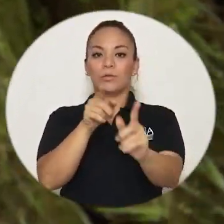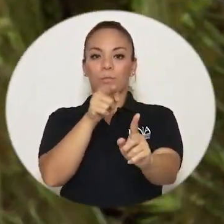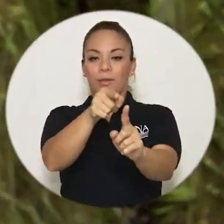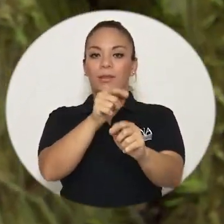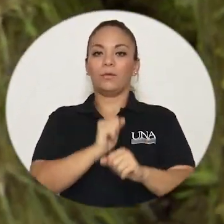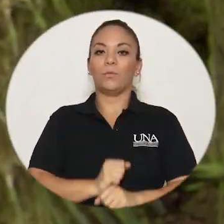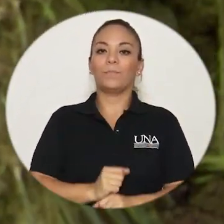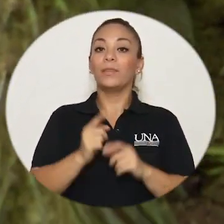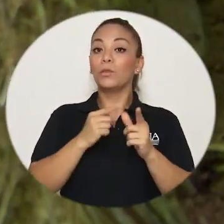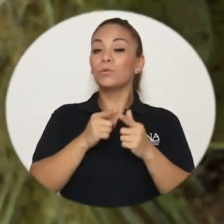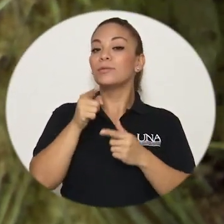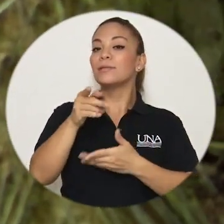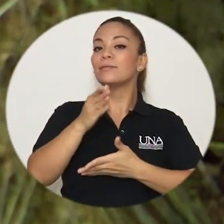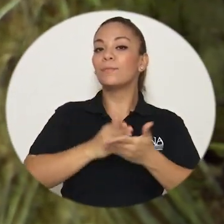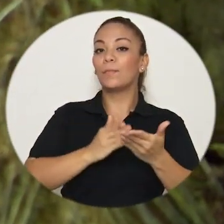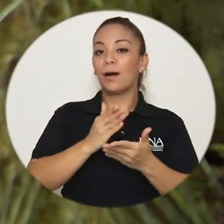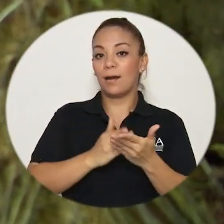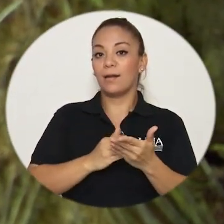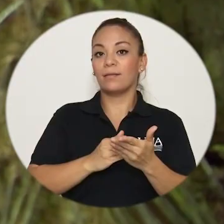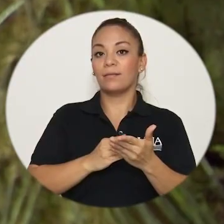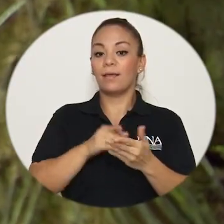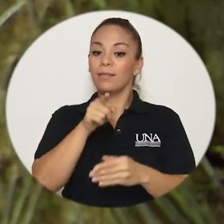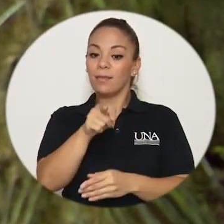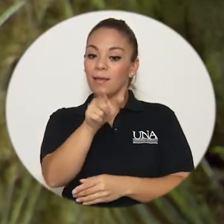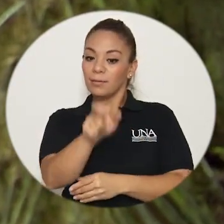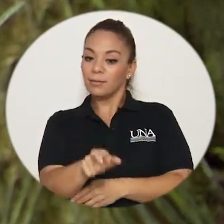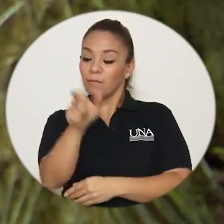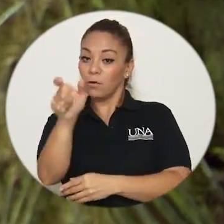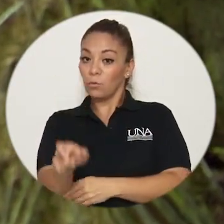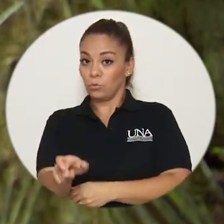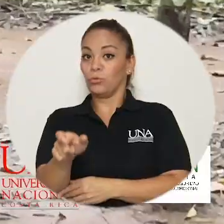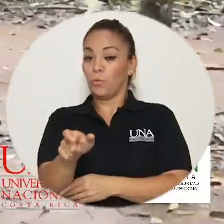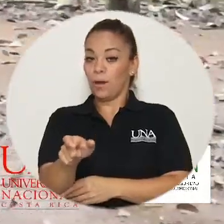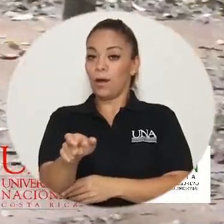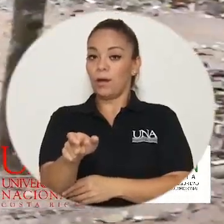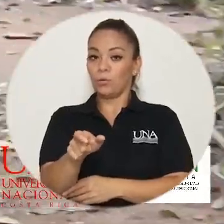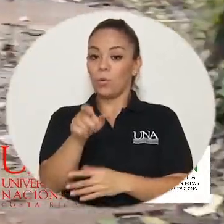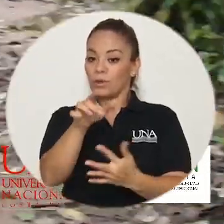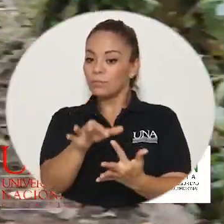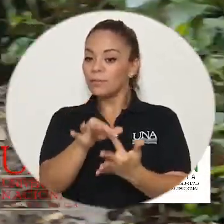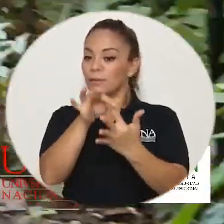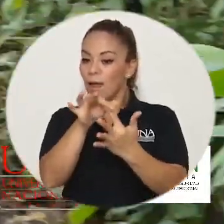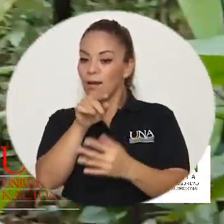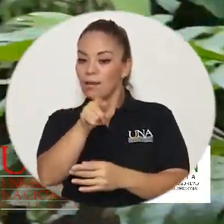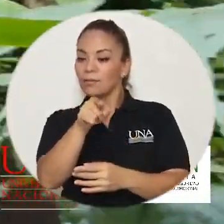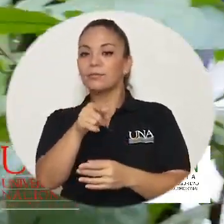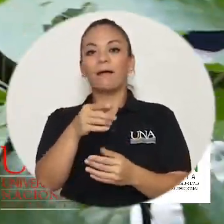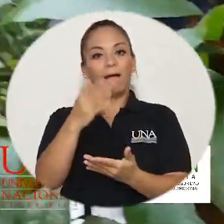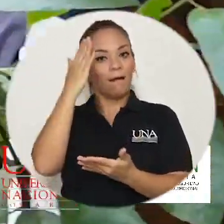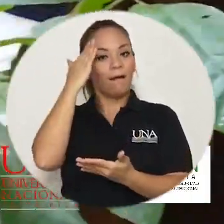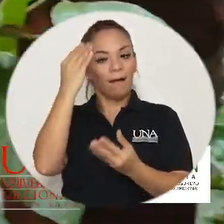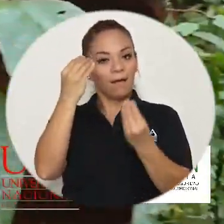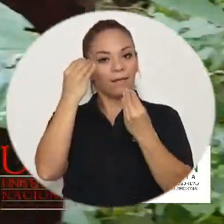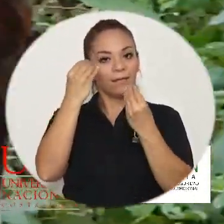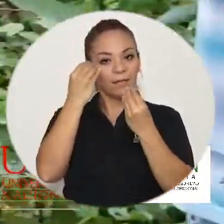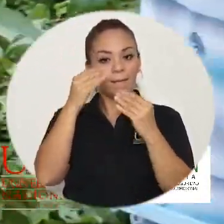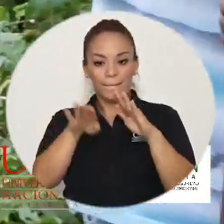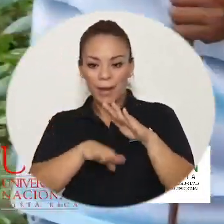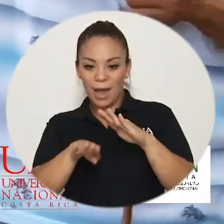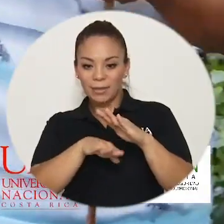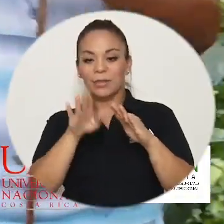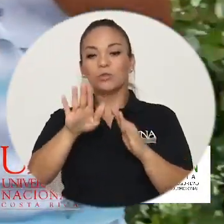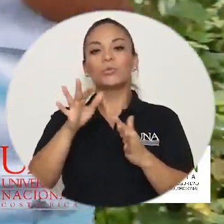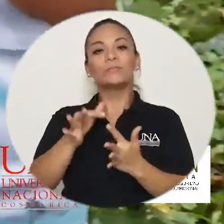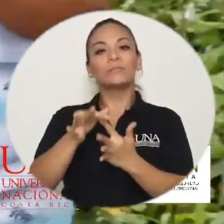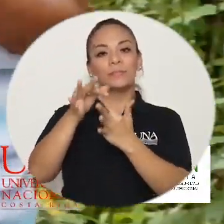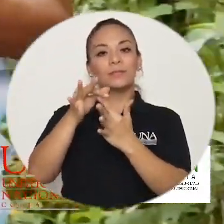objetivas. Entonces, parte, digamos, de que ese recurso humano especializado en su área de formación básica, en